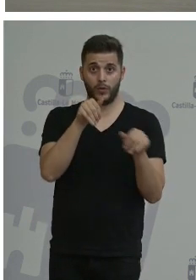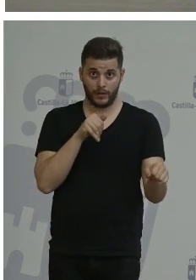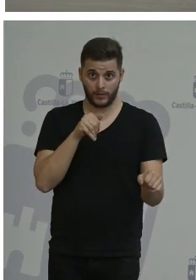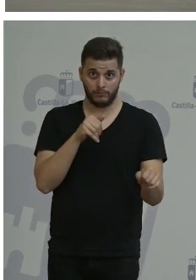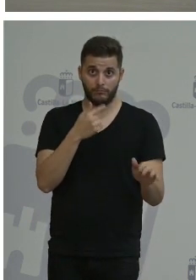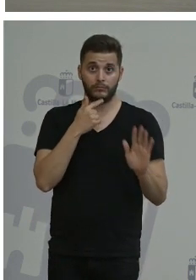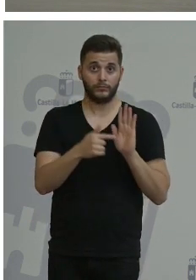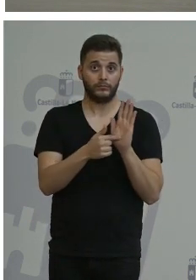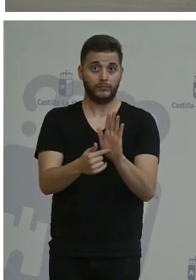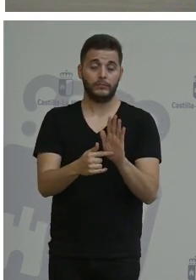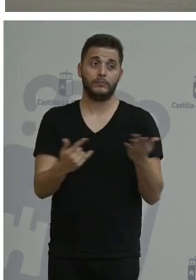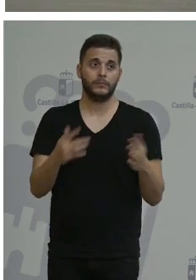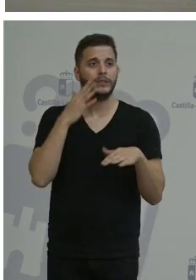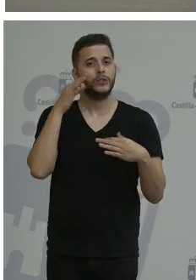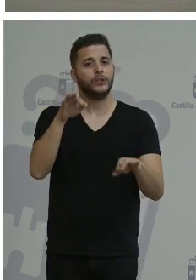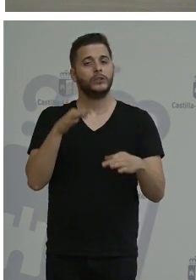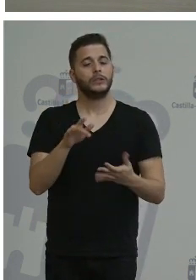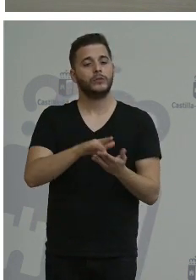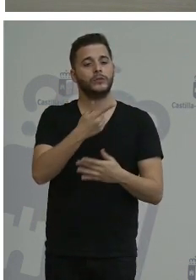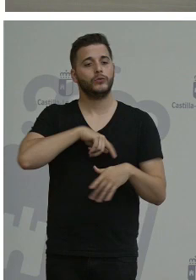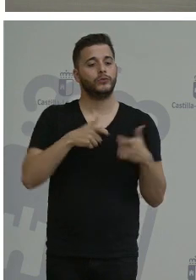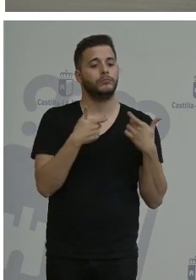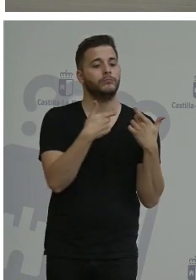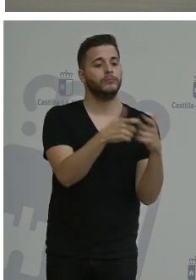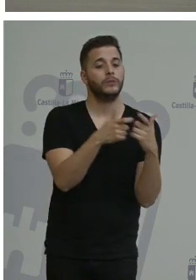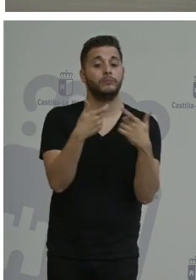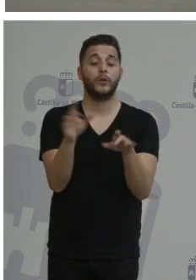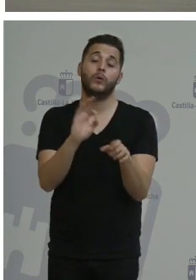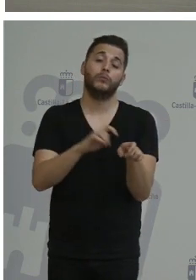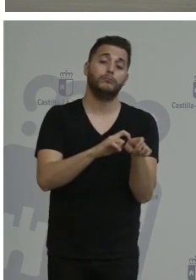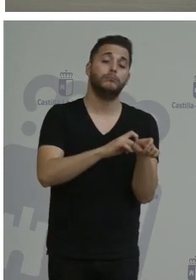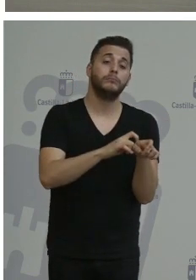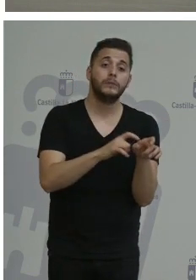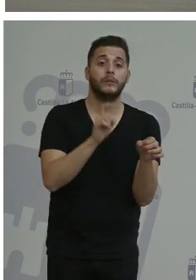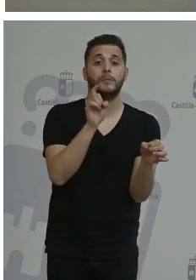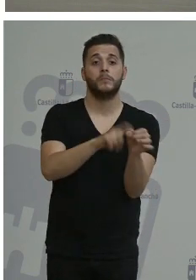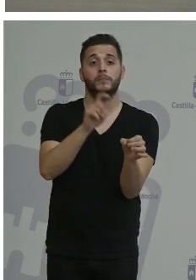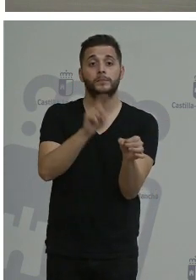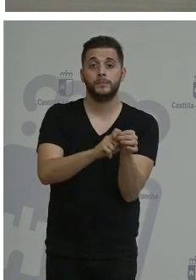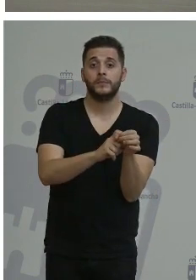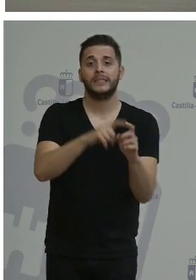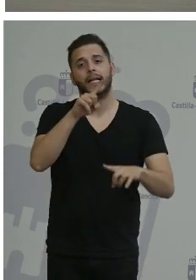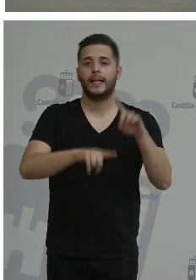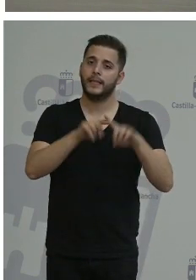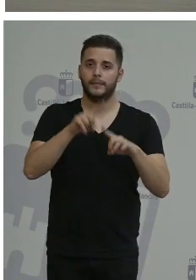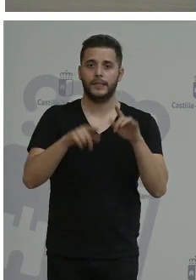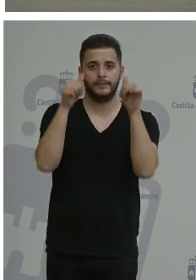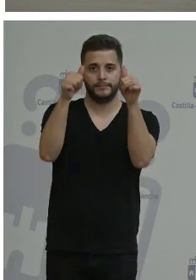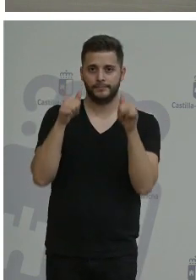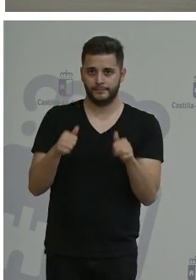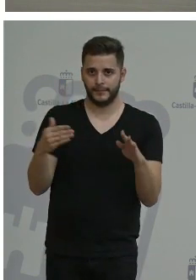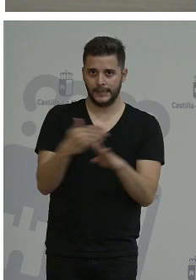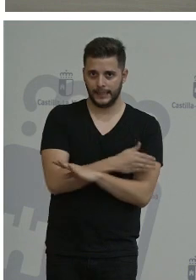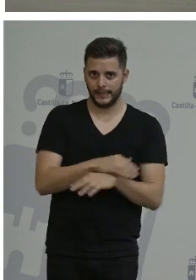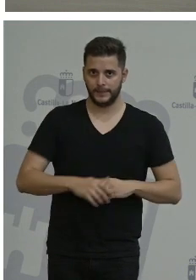Evidentemente, estamos hablando de categorías, tipologías de plazas que dependen de una titulación académica.